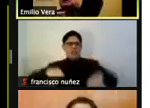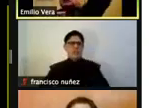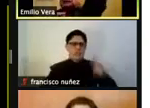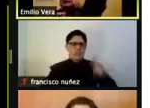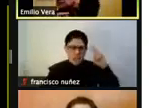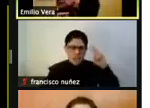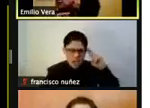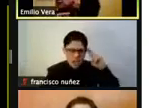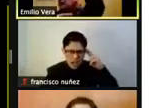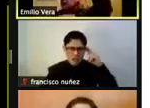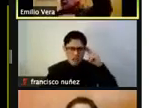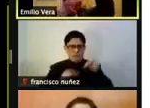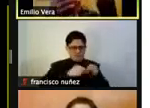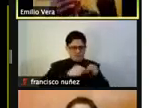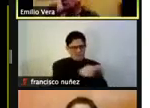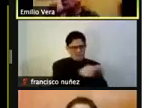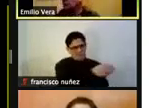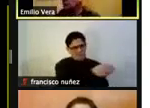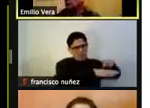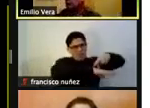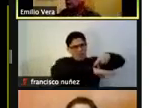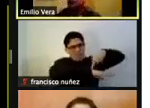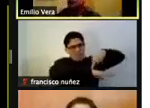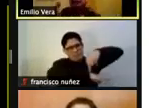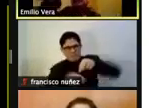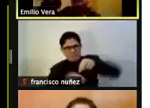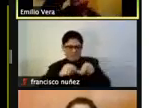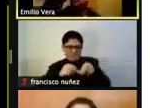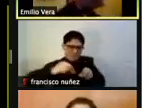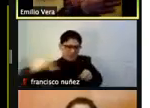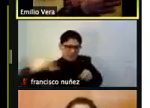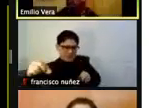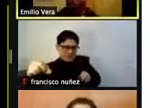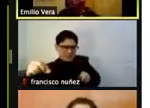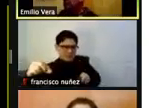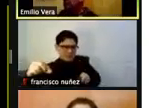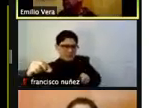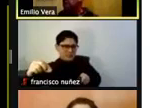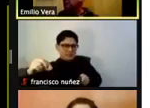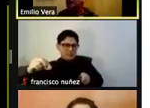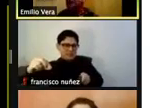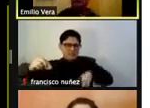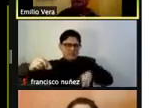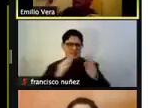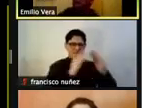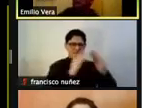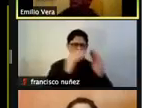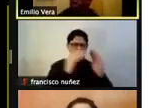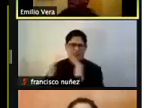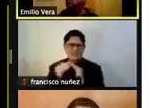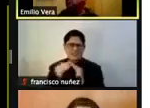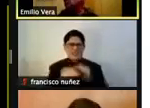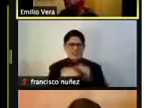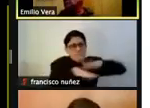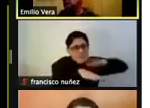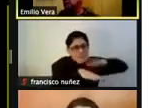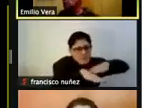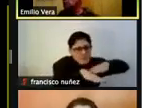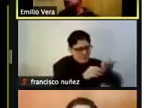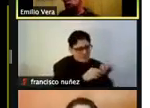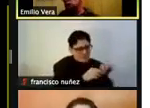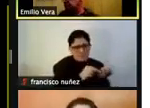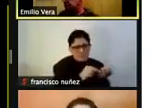Rengo, y hay no sé cuántas propiedades entre medio a las que tengo que pedir permiso. Mucho más complicado, mucho más